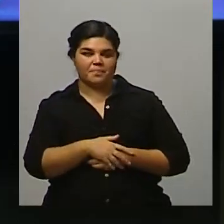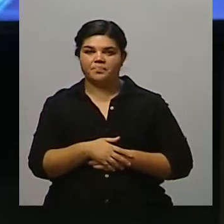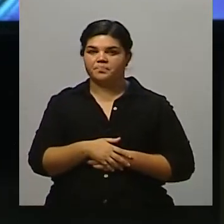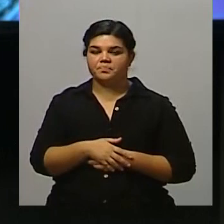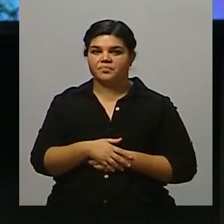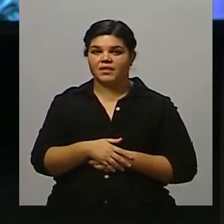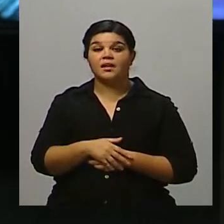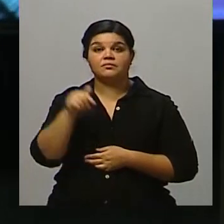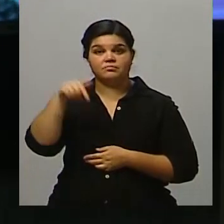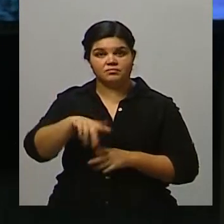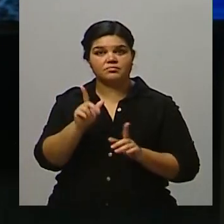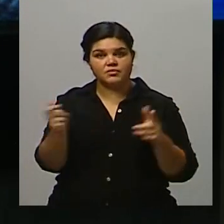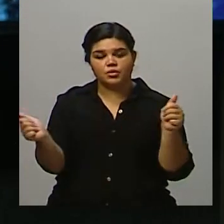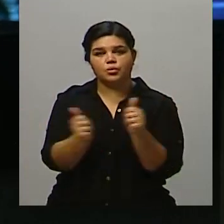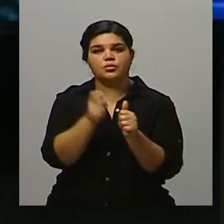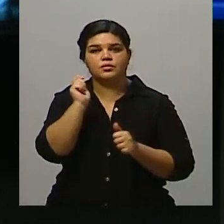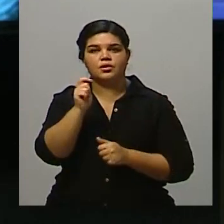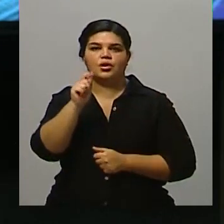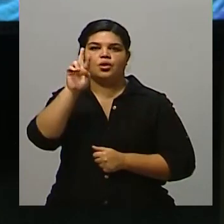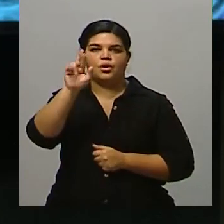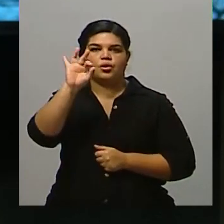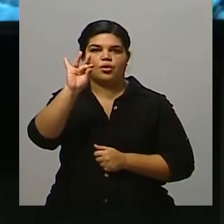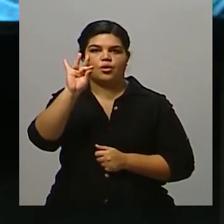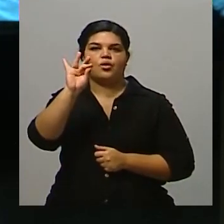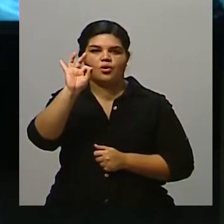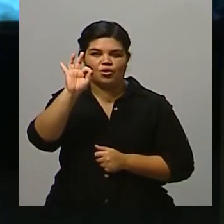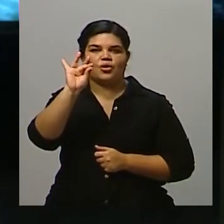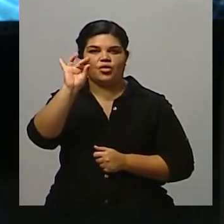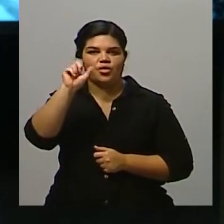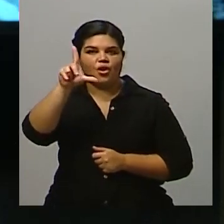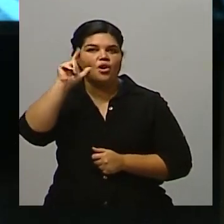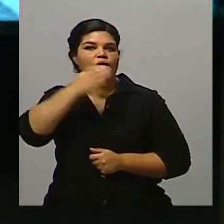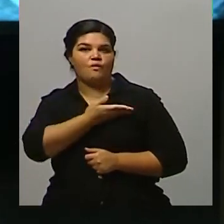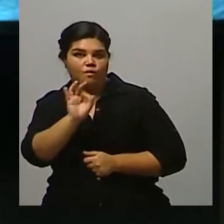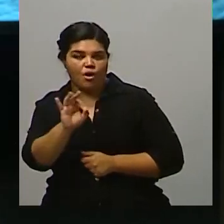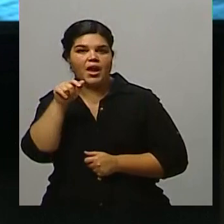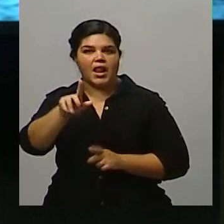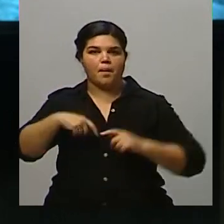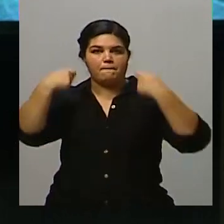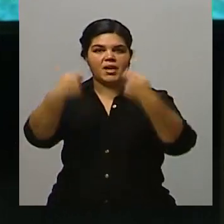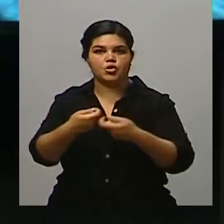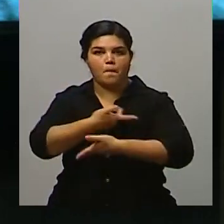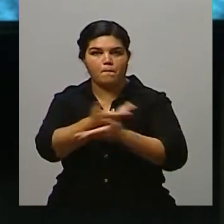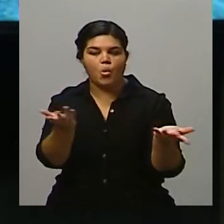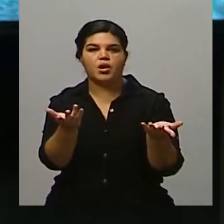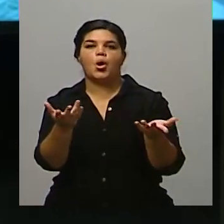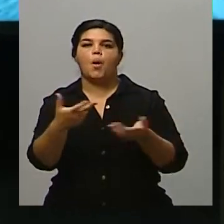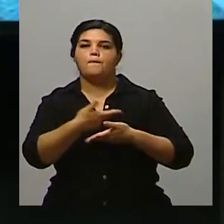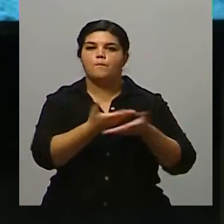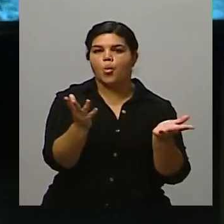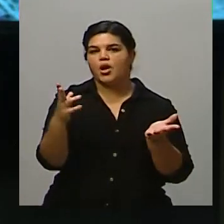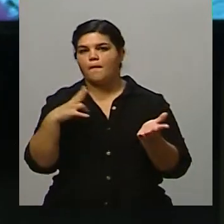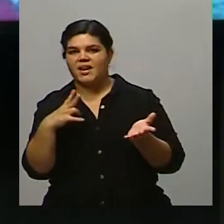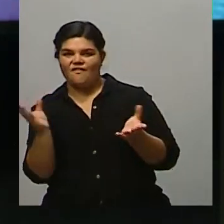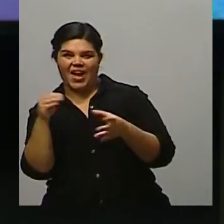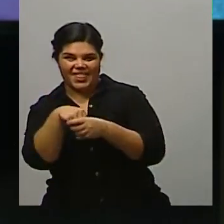finanzas de Mendoza tenemos como invitado a Rodolfo Correa, que es titular de la Dirección General de Inversión Pública y Participación Público-Privada, a quien